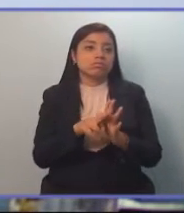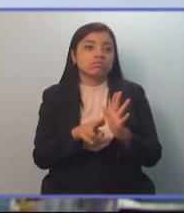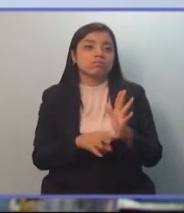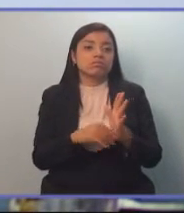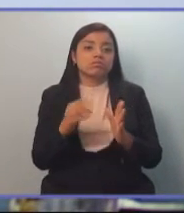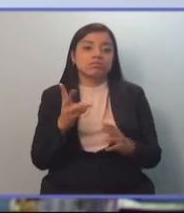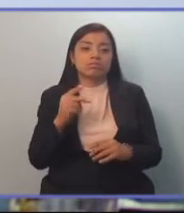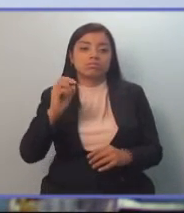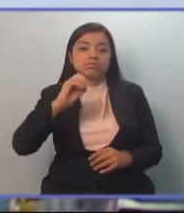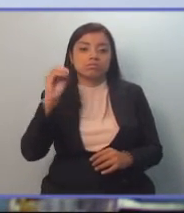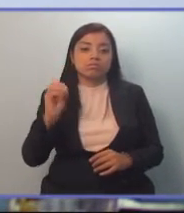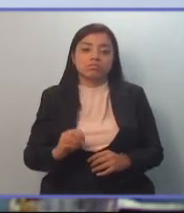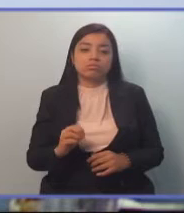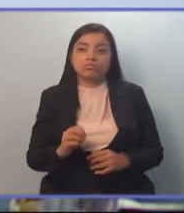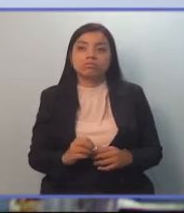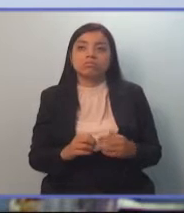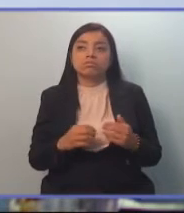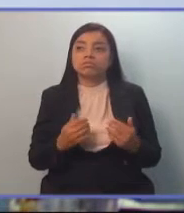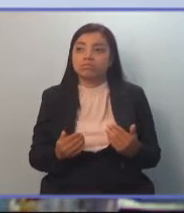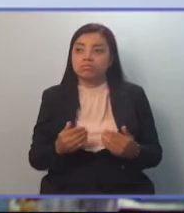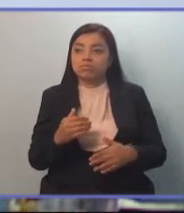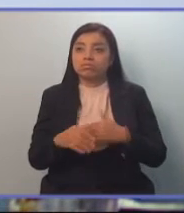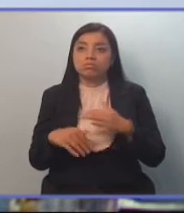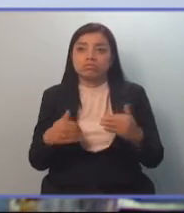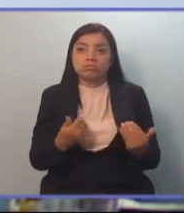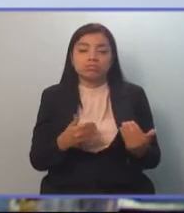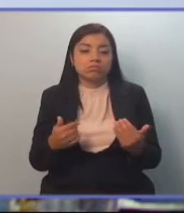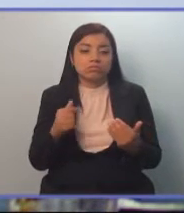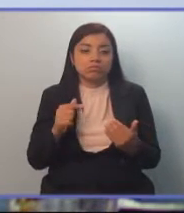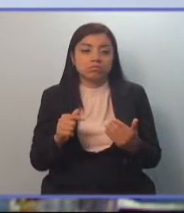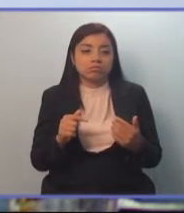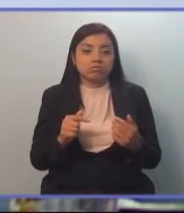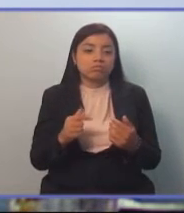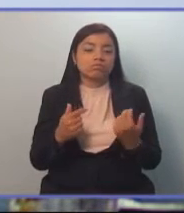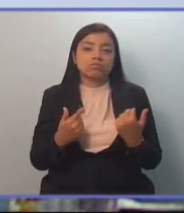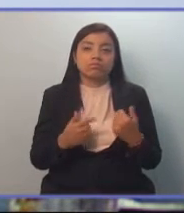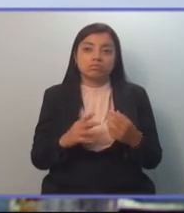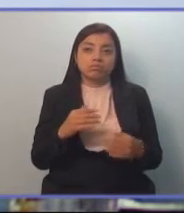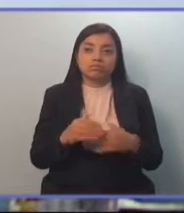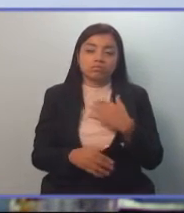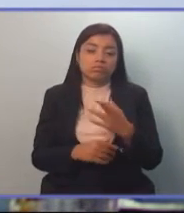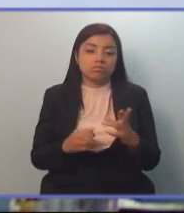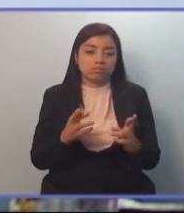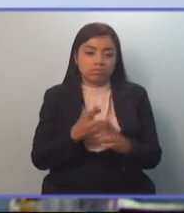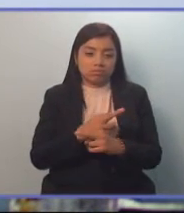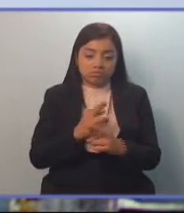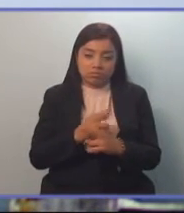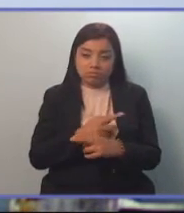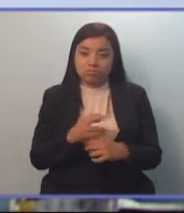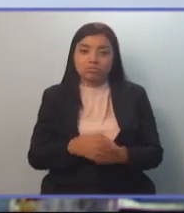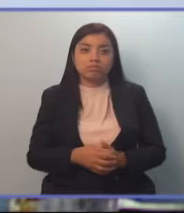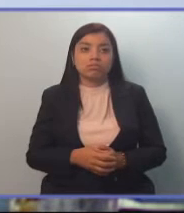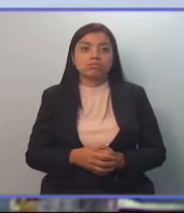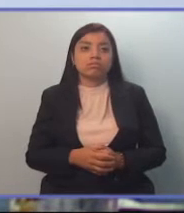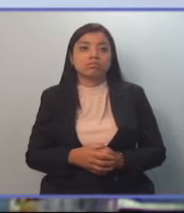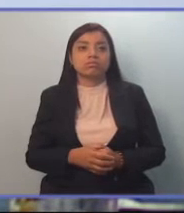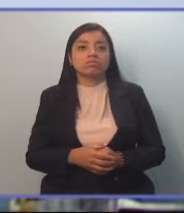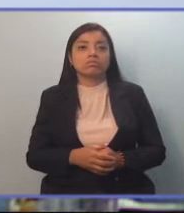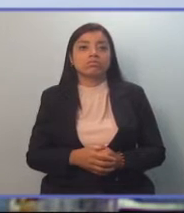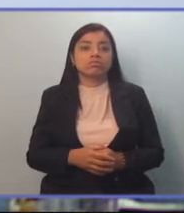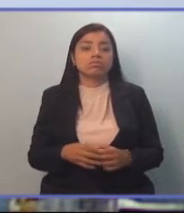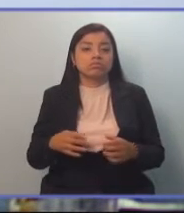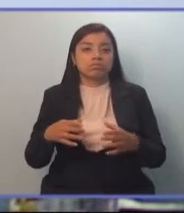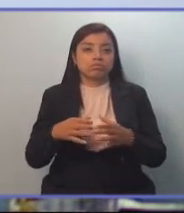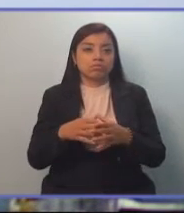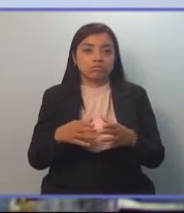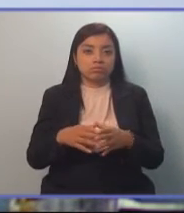porcentaje antes citado, la cual tiene naturaleza transitoria. La Comisión, al analizar